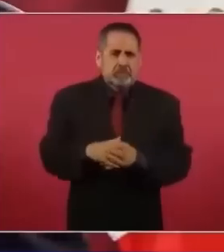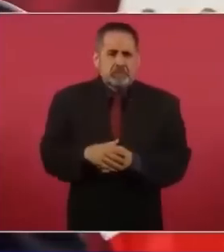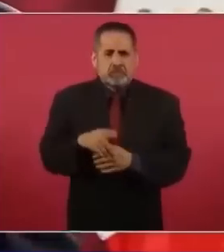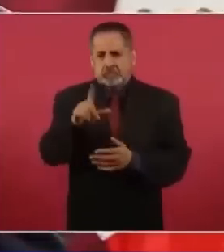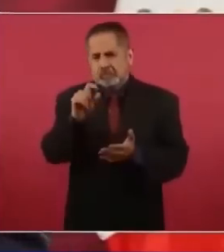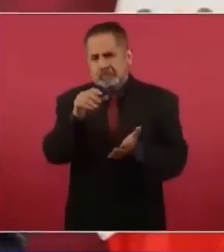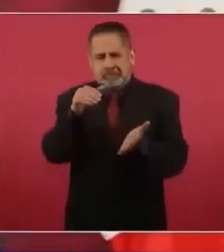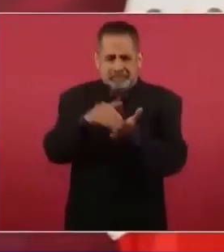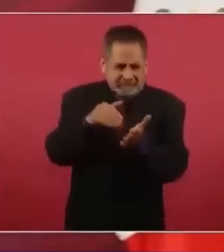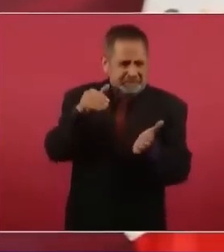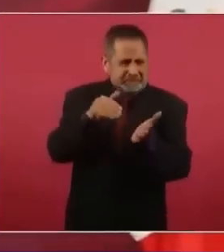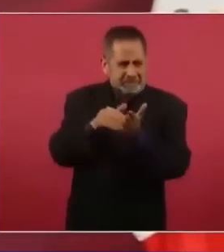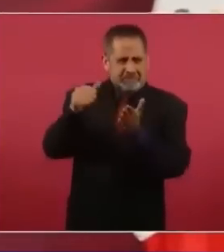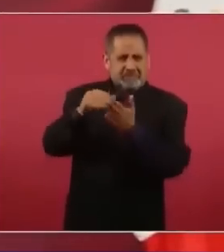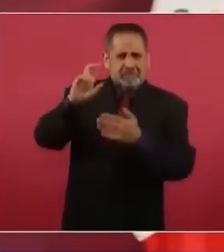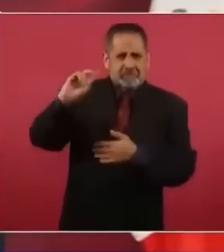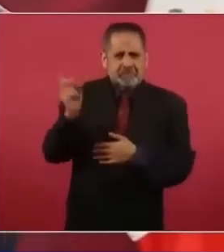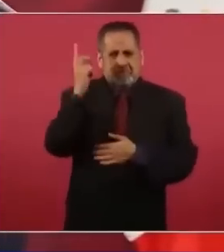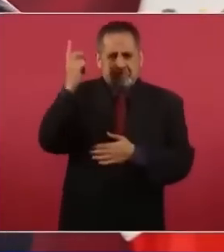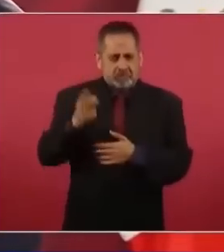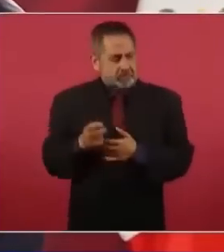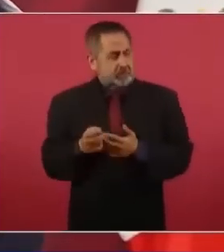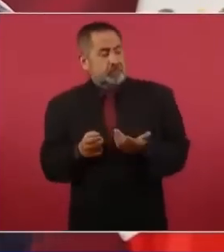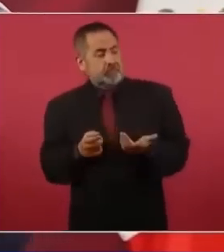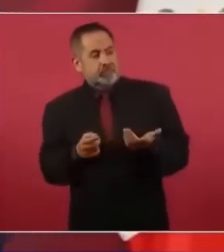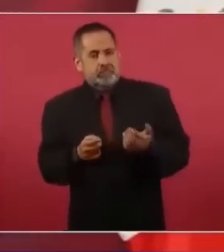20,000 millones de dólares,